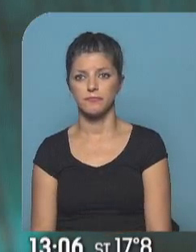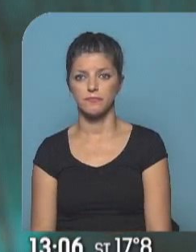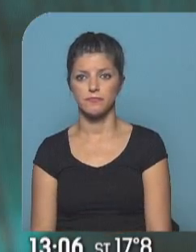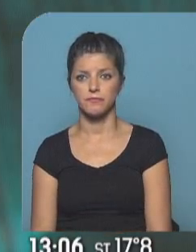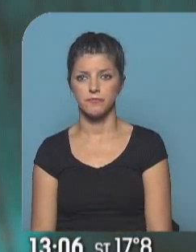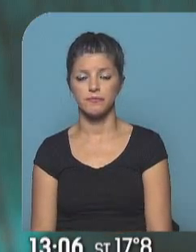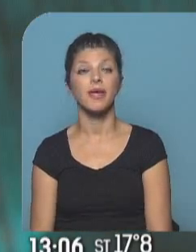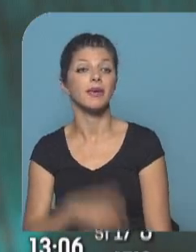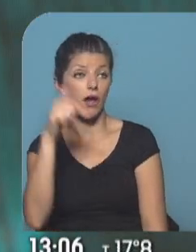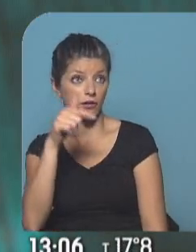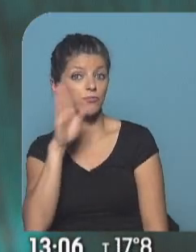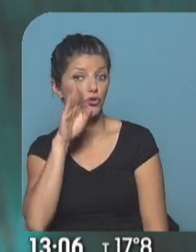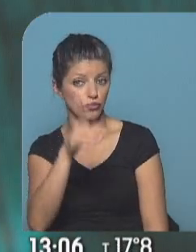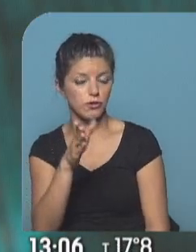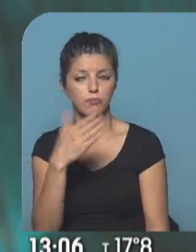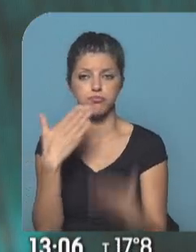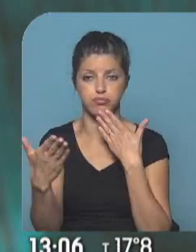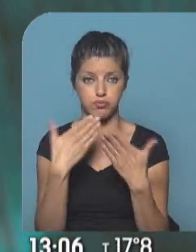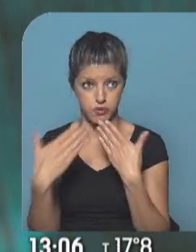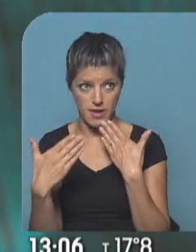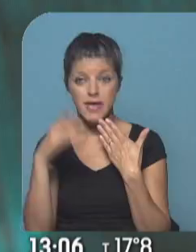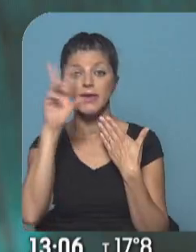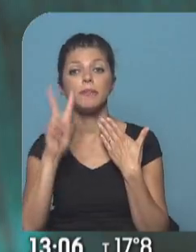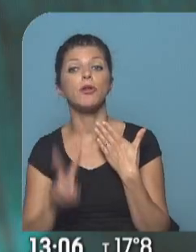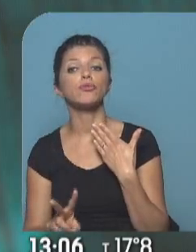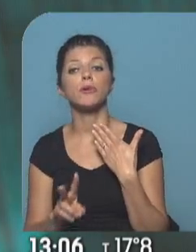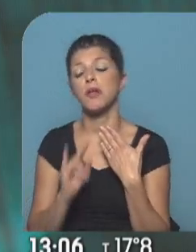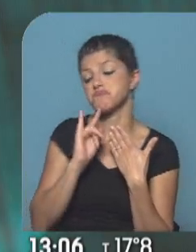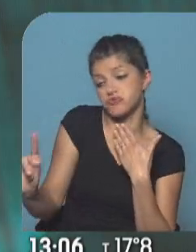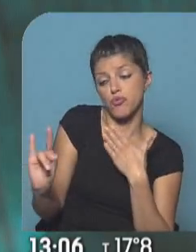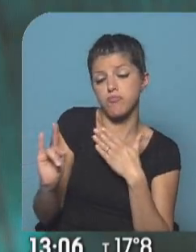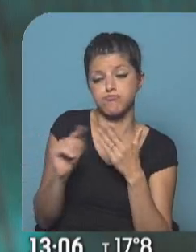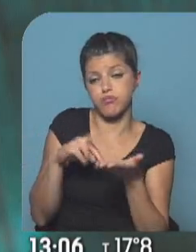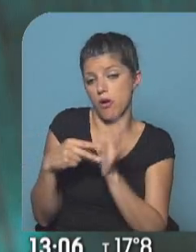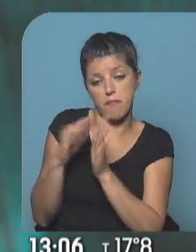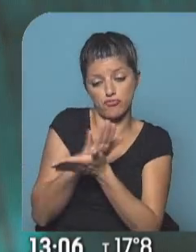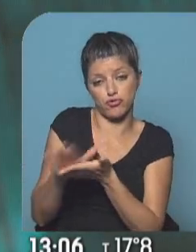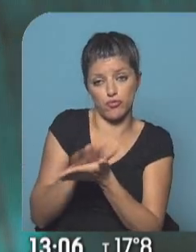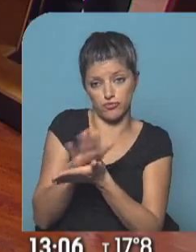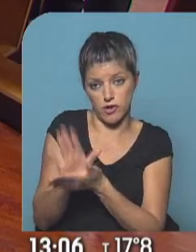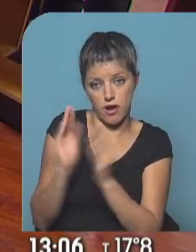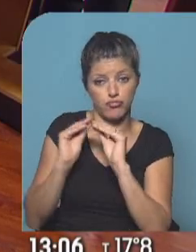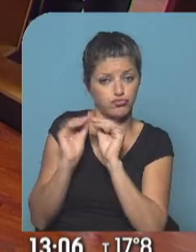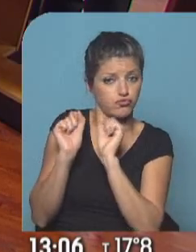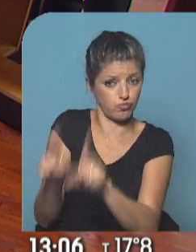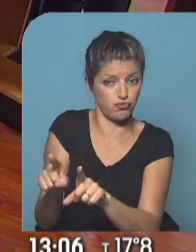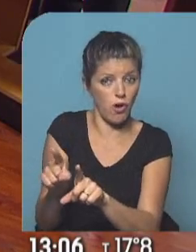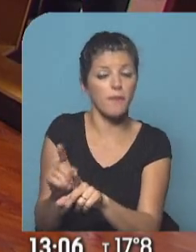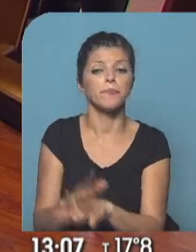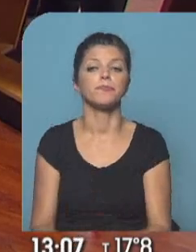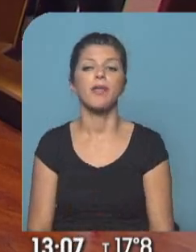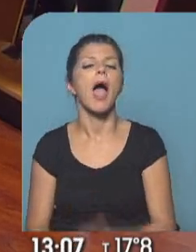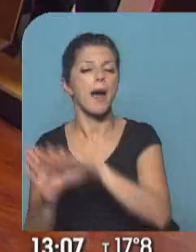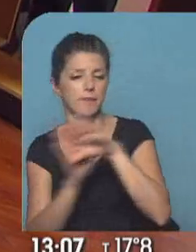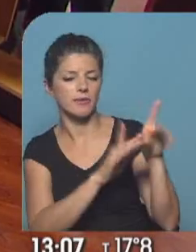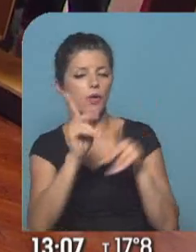por la vía diplomática y que los venezolanos resuelvan sus problemas más allá de las sanciones que sí se le están implementando al